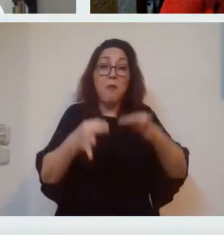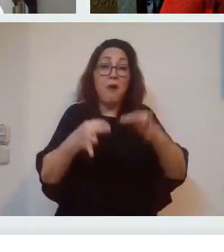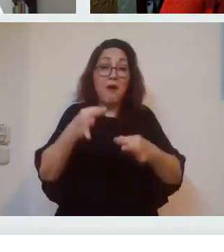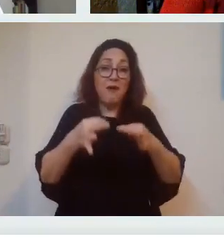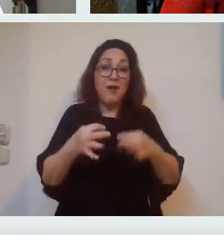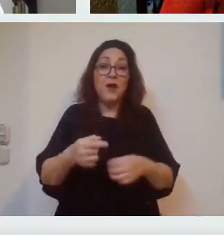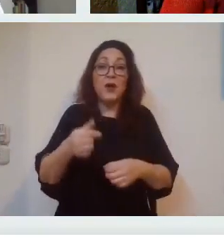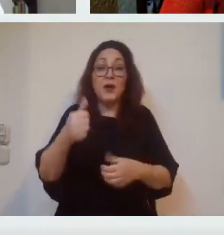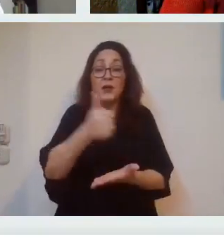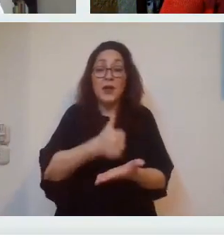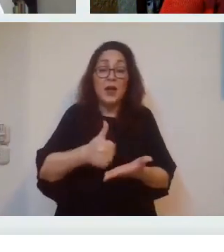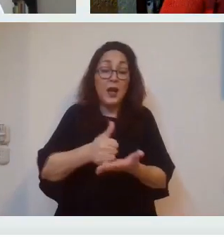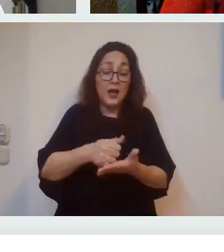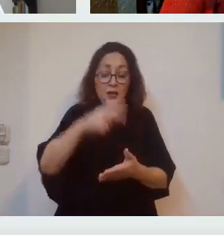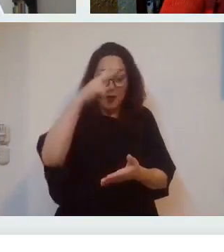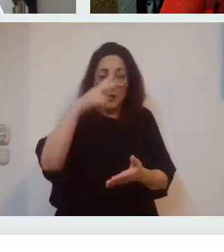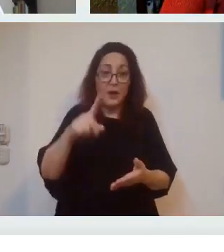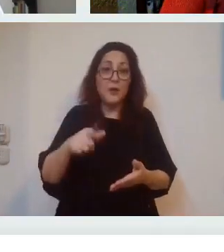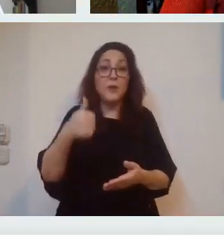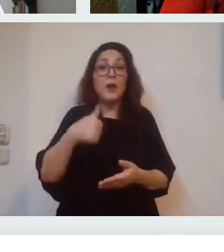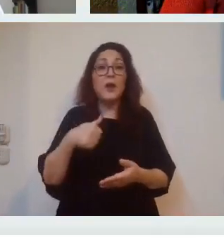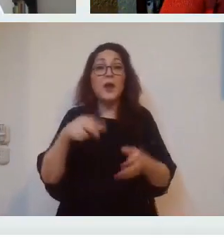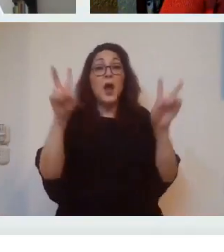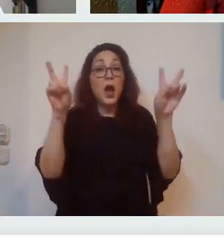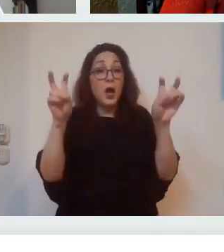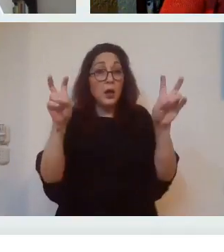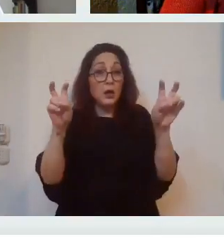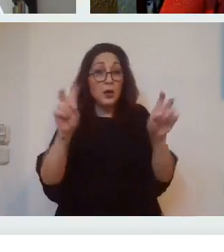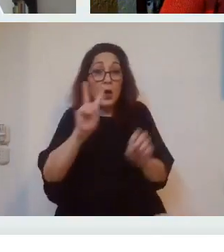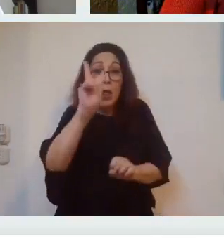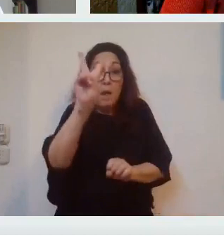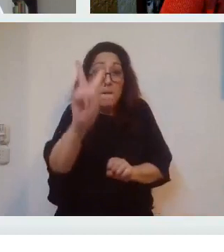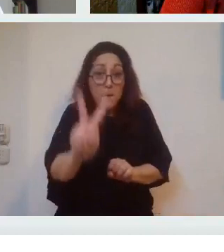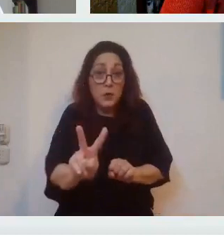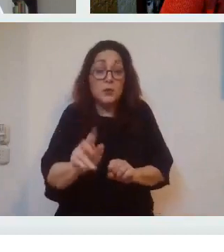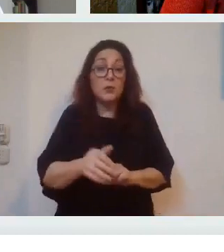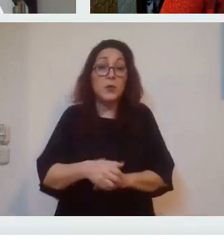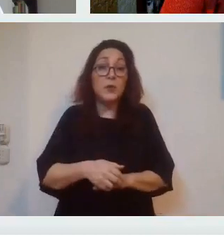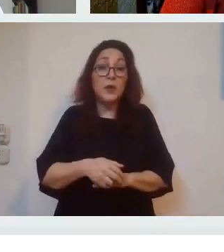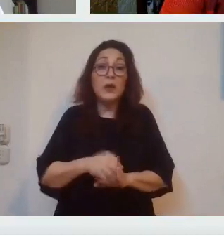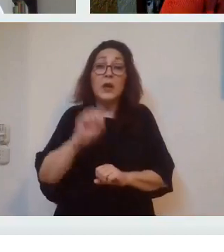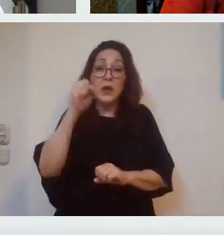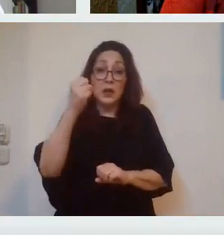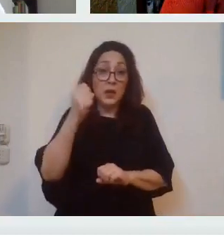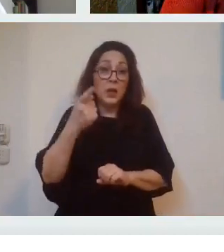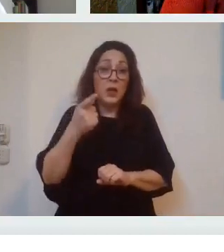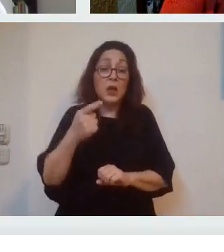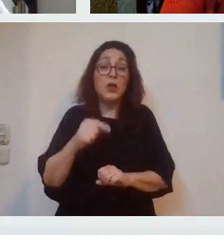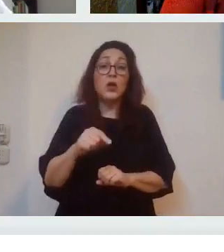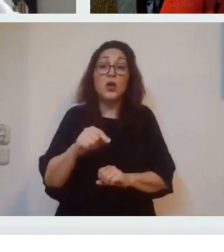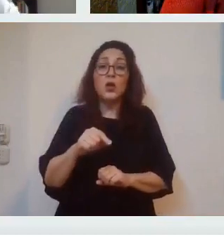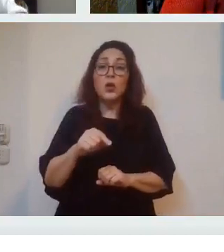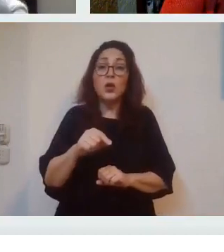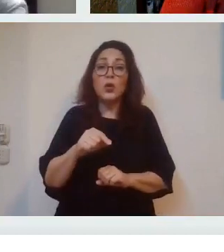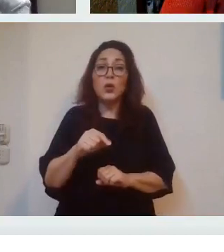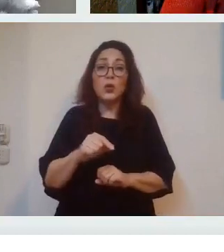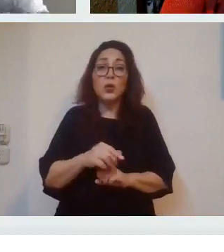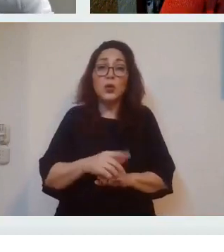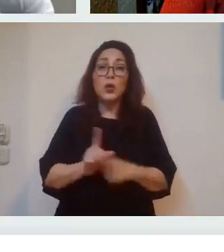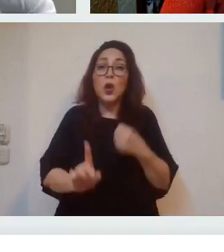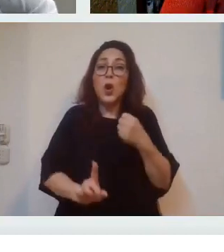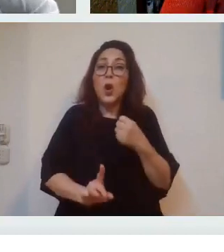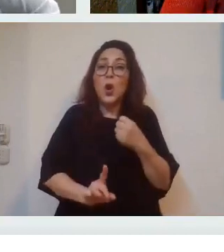hay un bombardeo de tú tienes que ser esto. Y entonces, ¿quién es ese que es de a de veras? ¿Quién